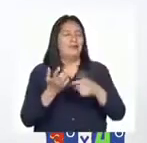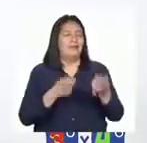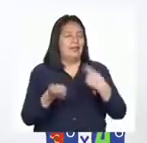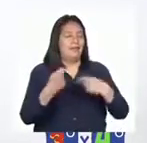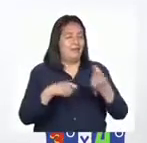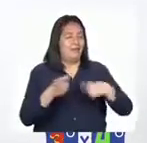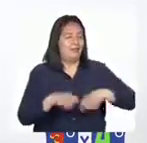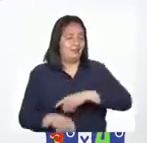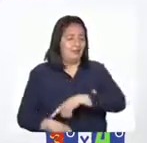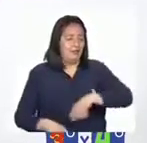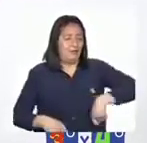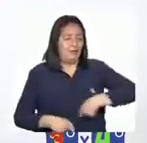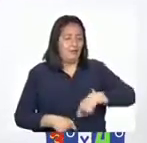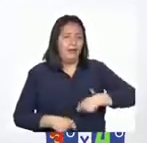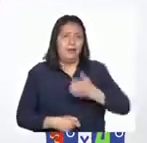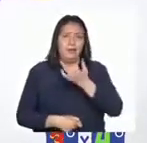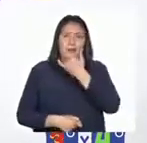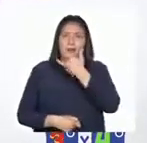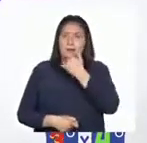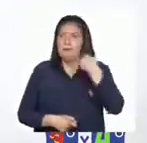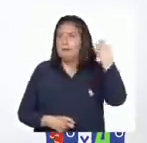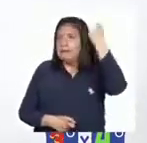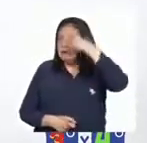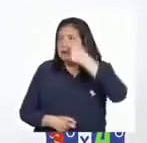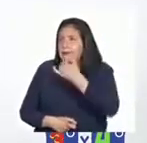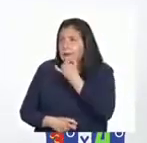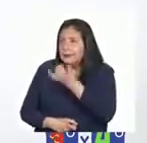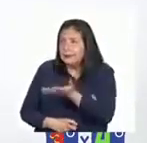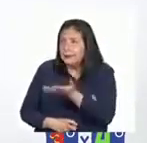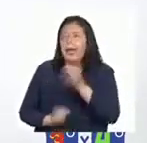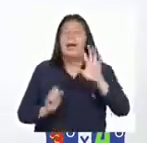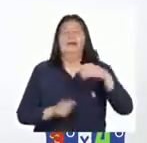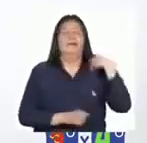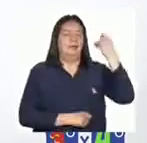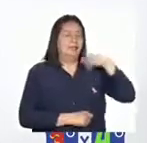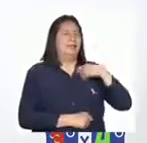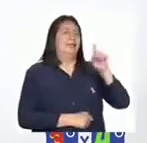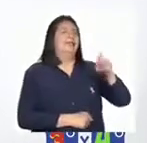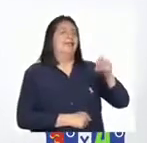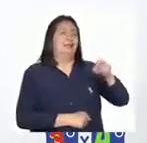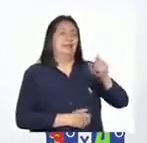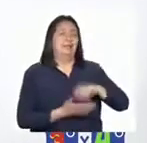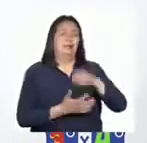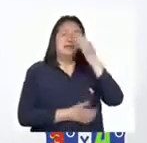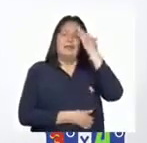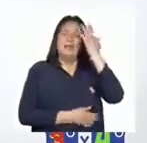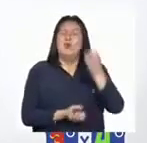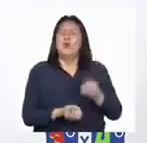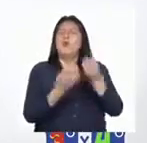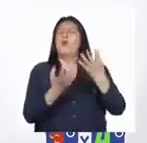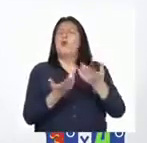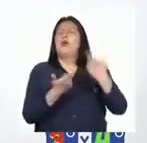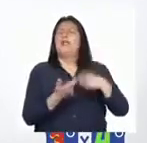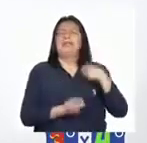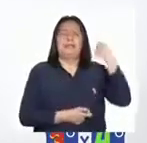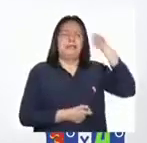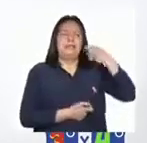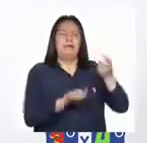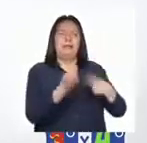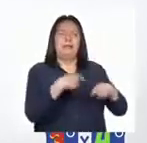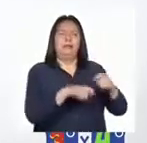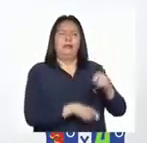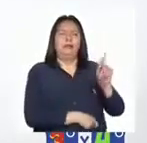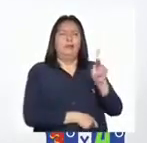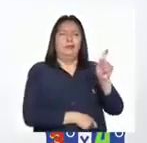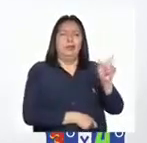venta de las fajas. ¿Qué pasó con las chalinas? Para las chalinas necesitaban saber cuántas chalinas vendió